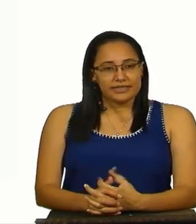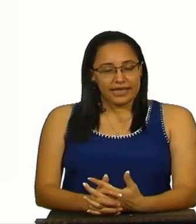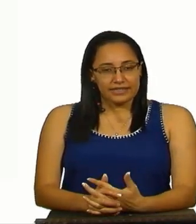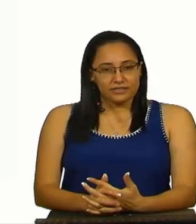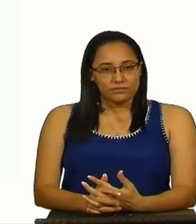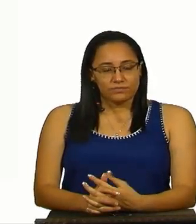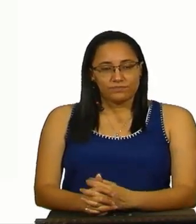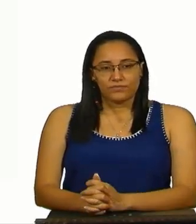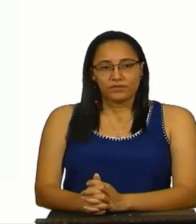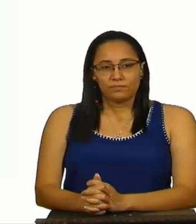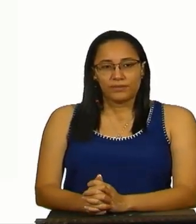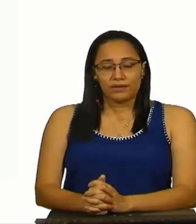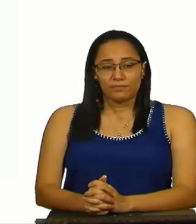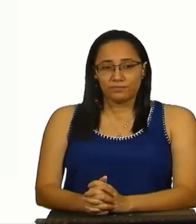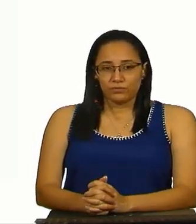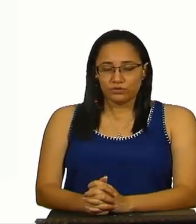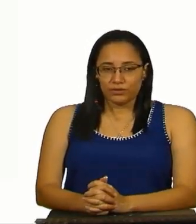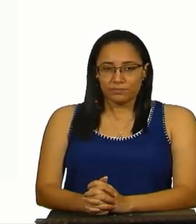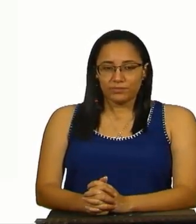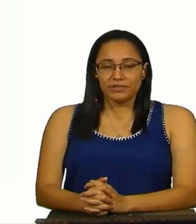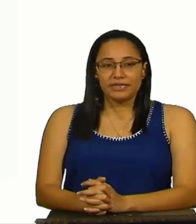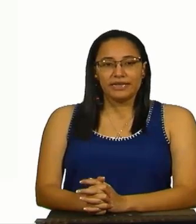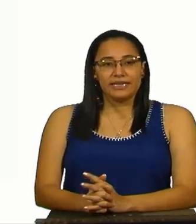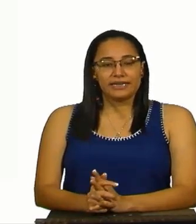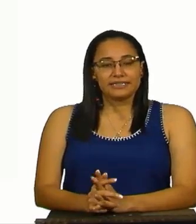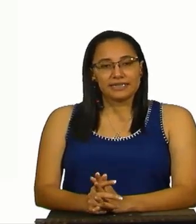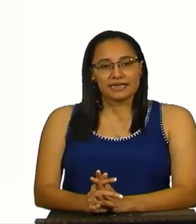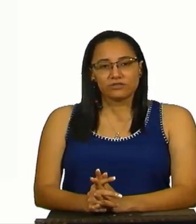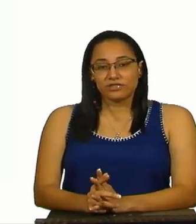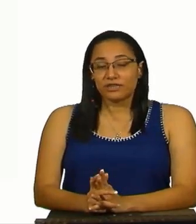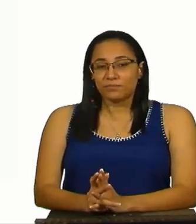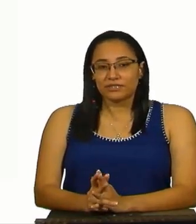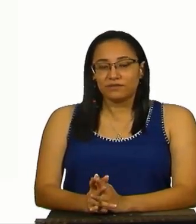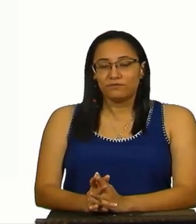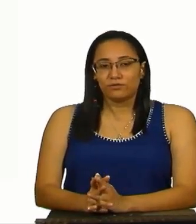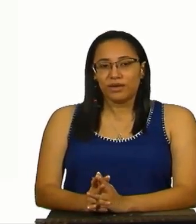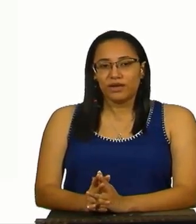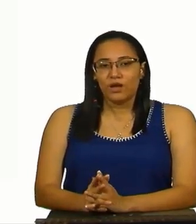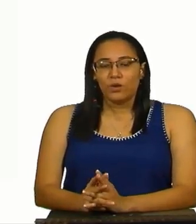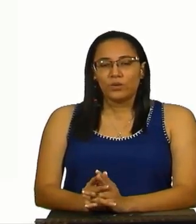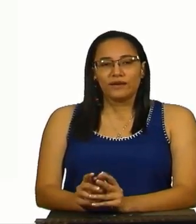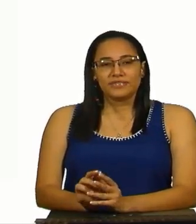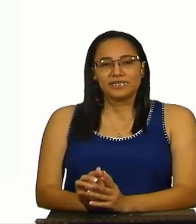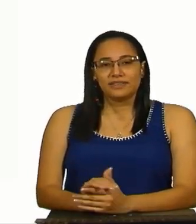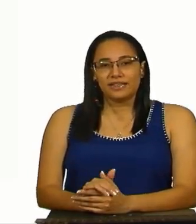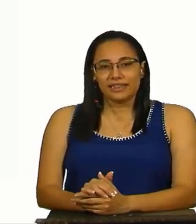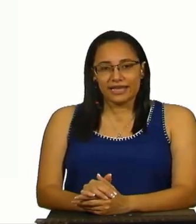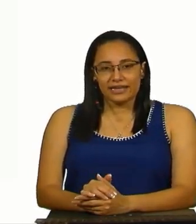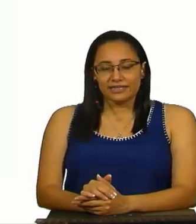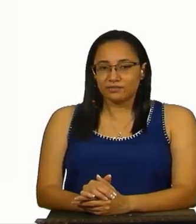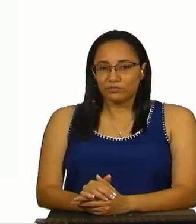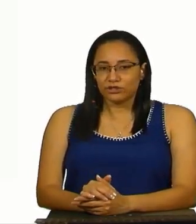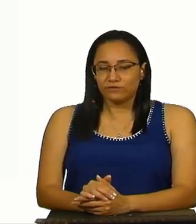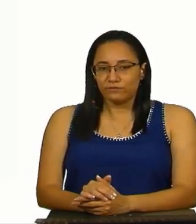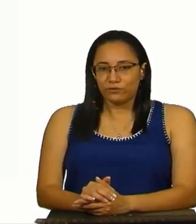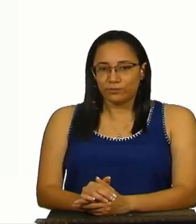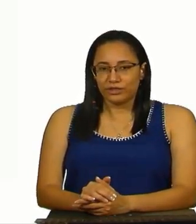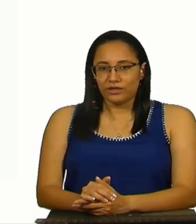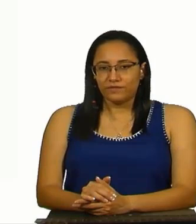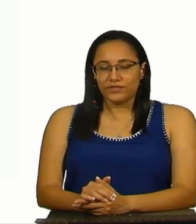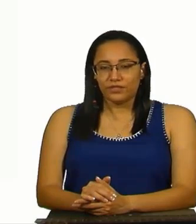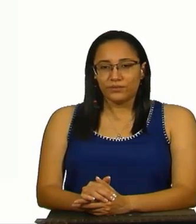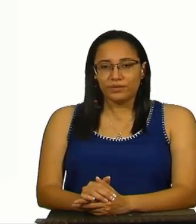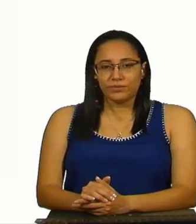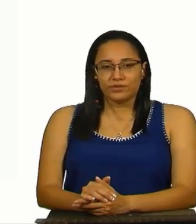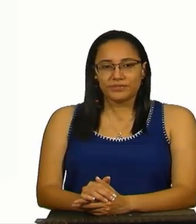nuestra siguiente que es let, para permitir, y en este caso es el más informal. We have said that let is the most